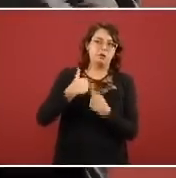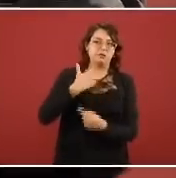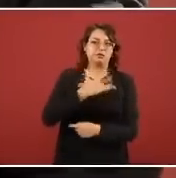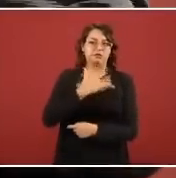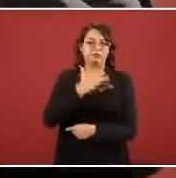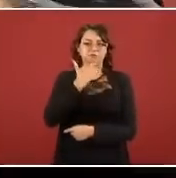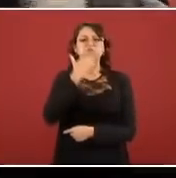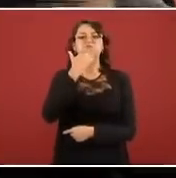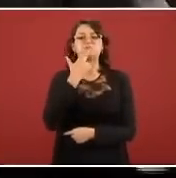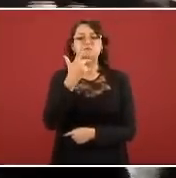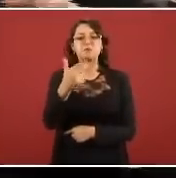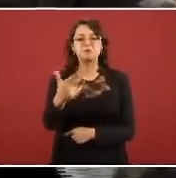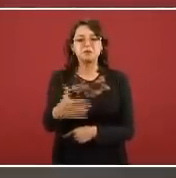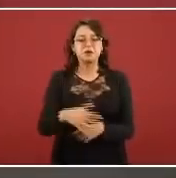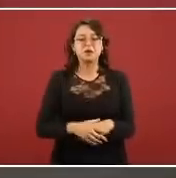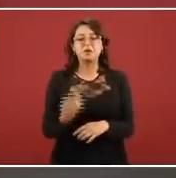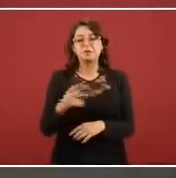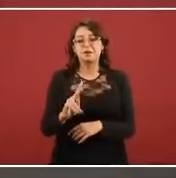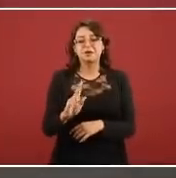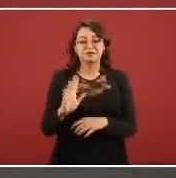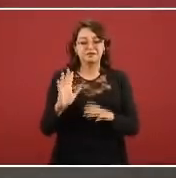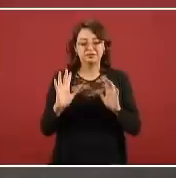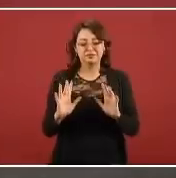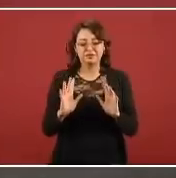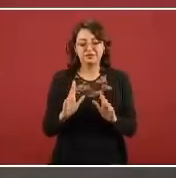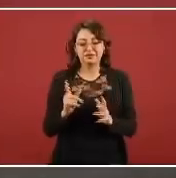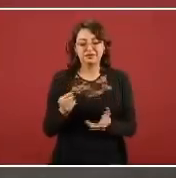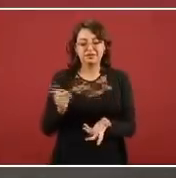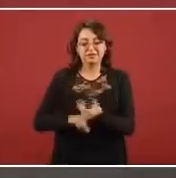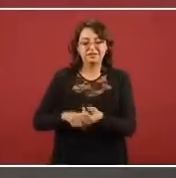Pero todo el mundo dice